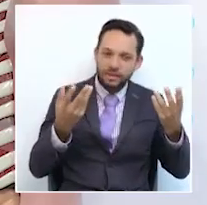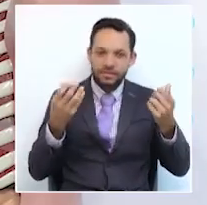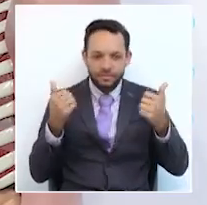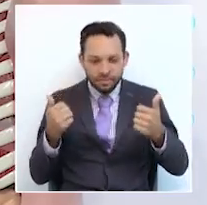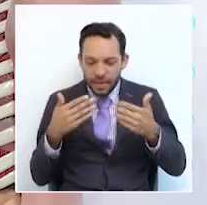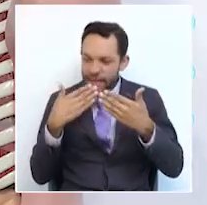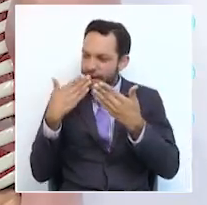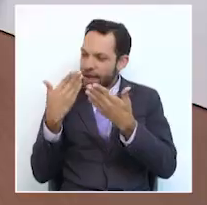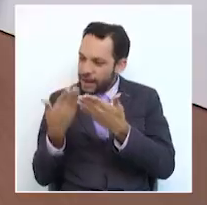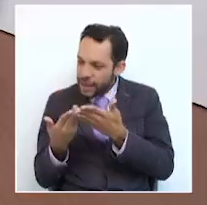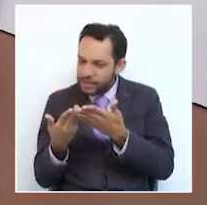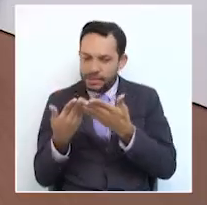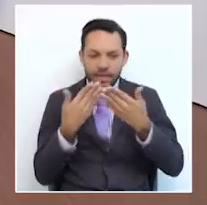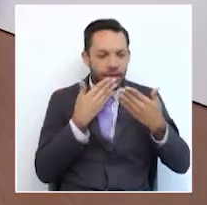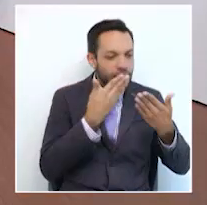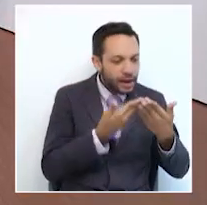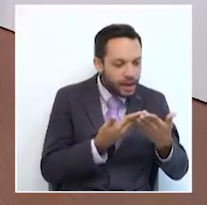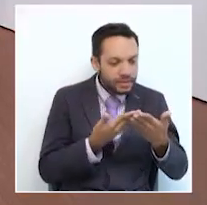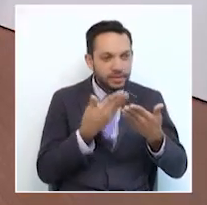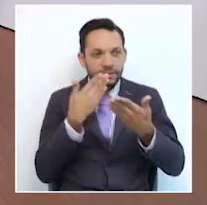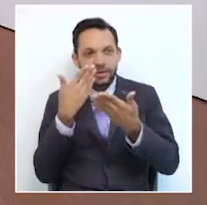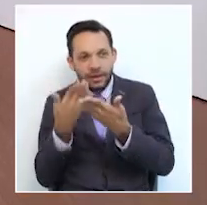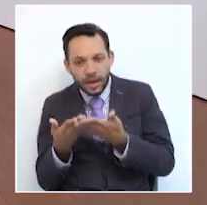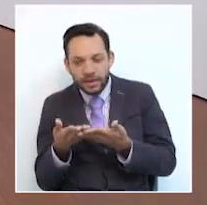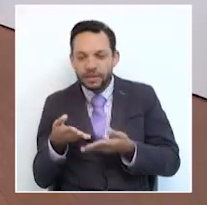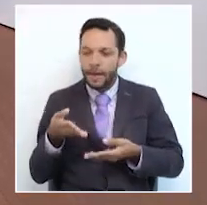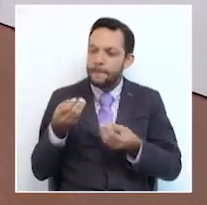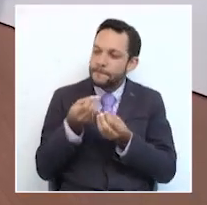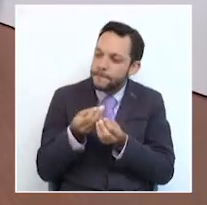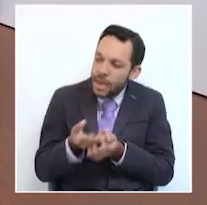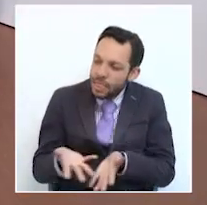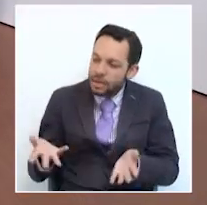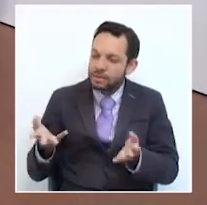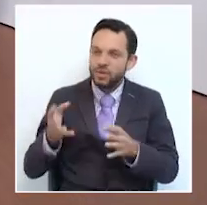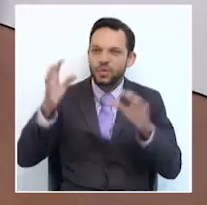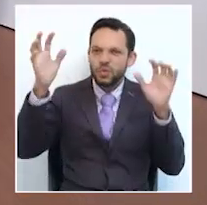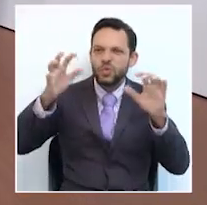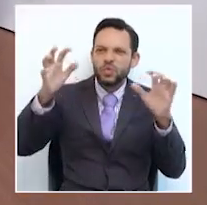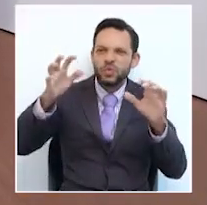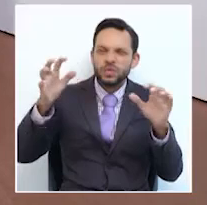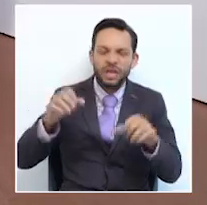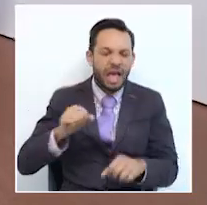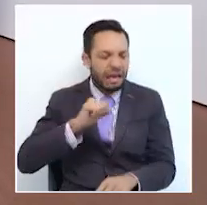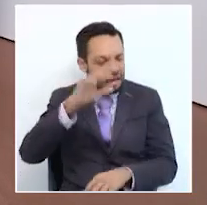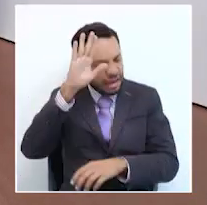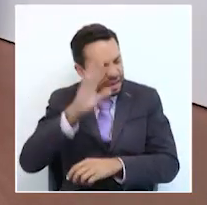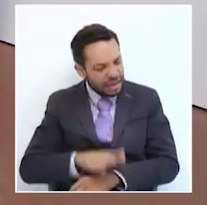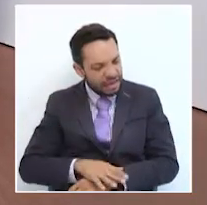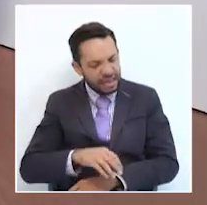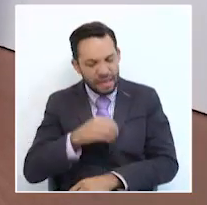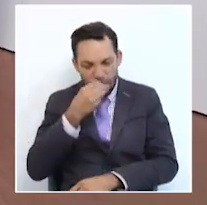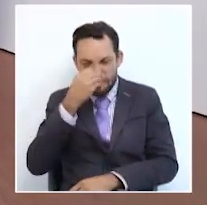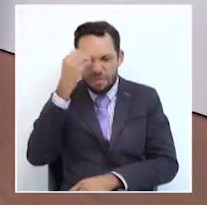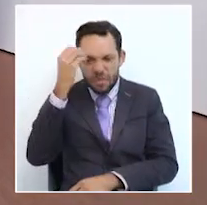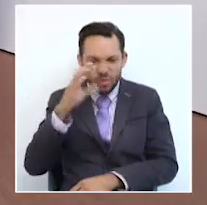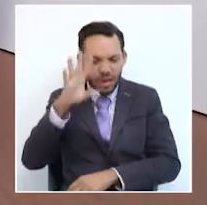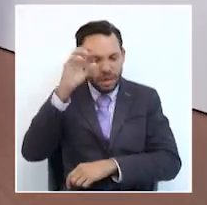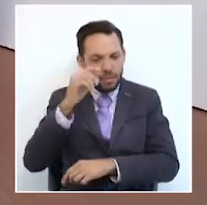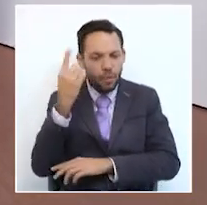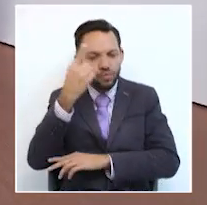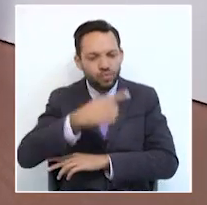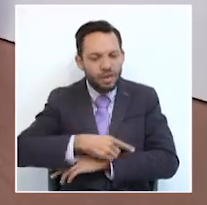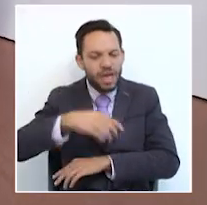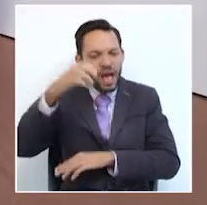gráfica el agradecer pero llovió la web está lloviendo calor nada fue poca que calor y